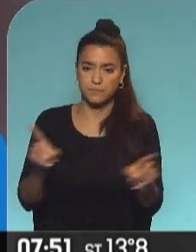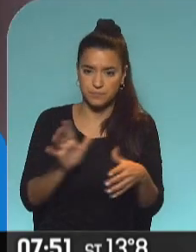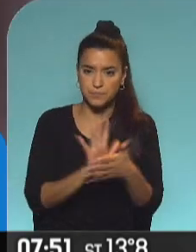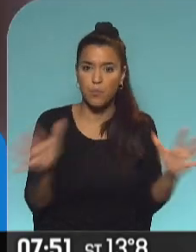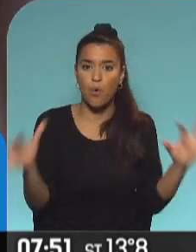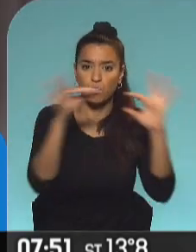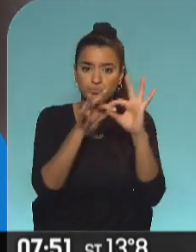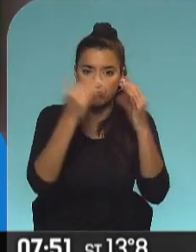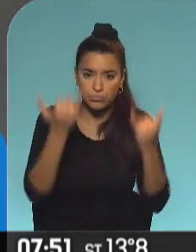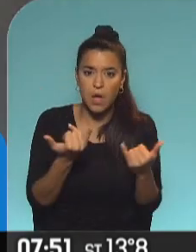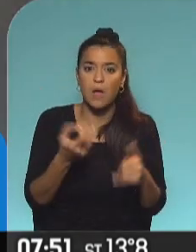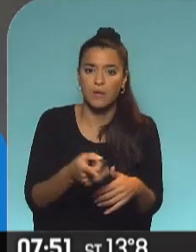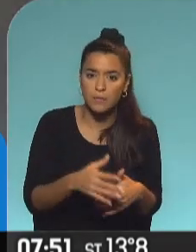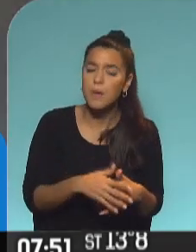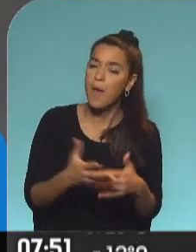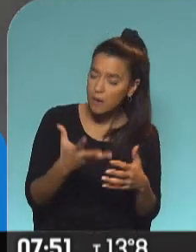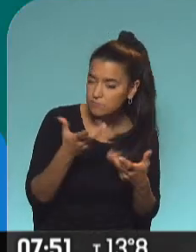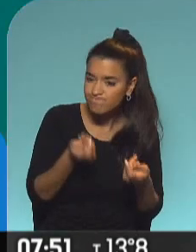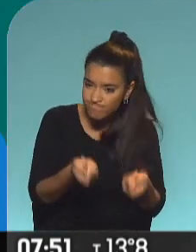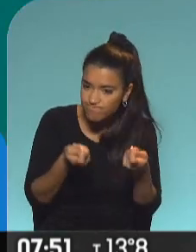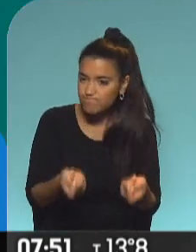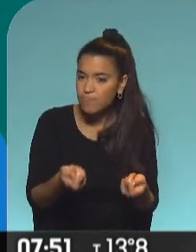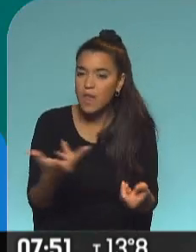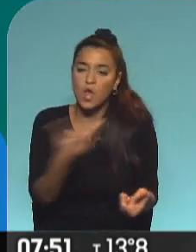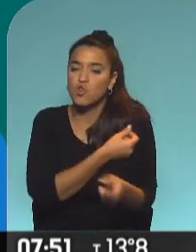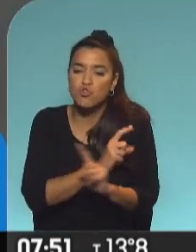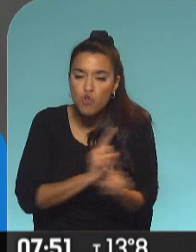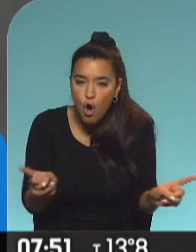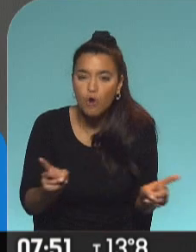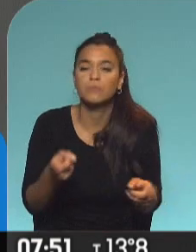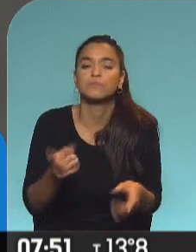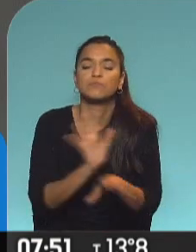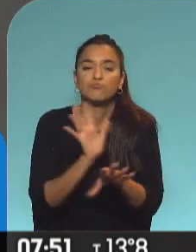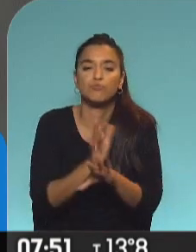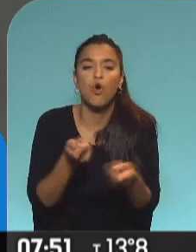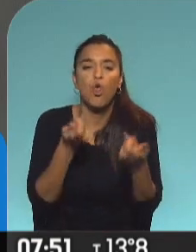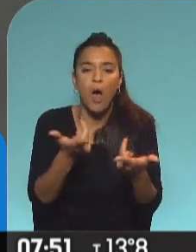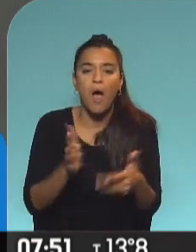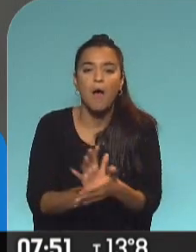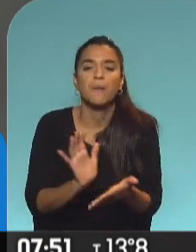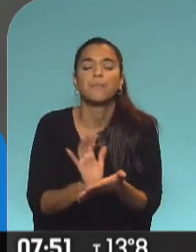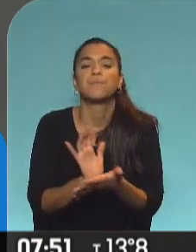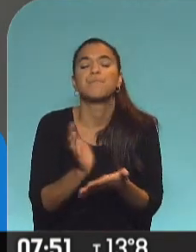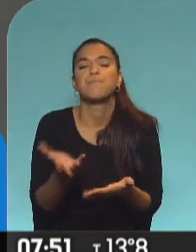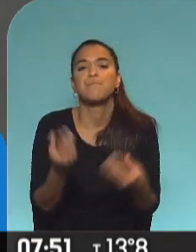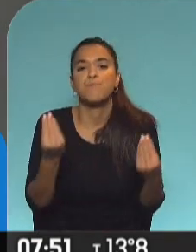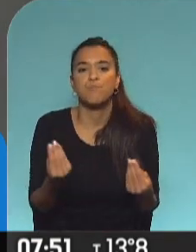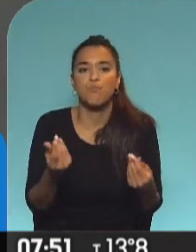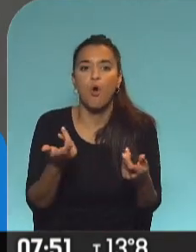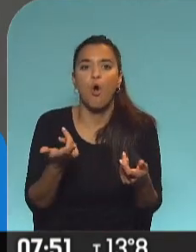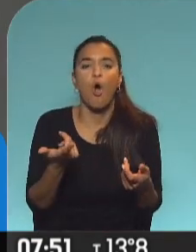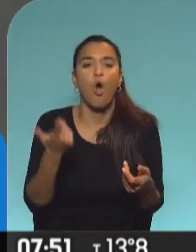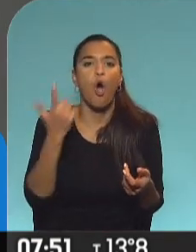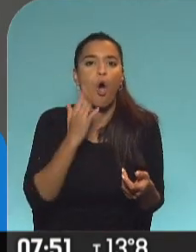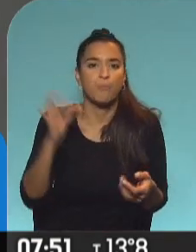incidencia. Como mucha para incidencia. Tratar de convencerlos justamente de que no se vacunaran. Exacto, como para darles letras, digámoslo así.